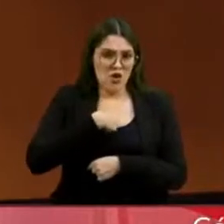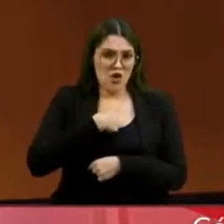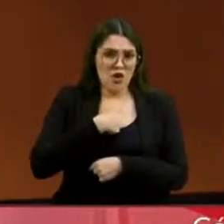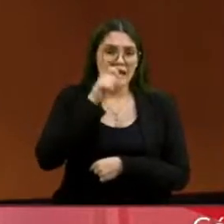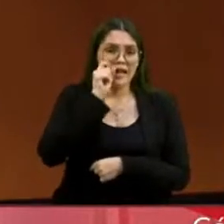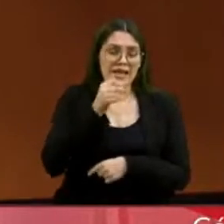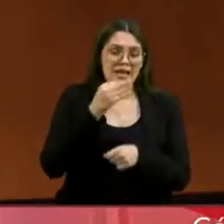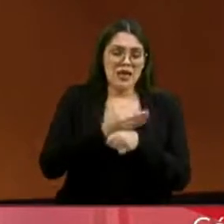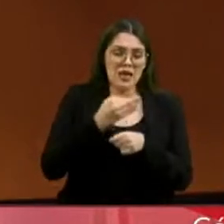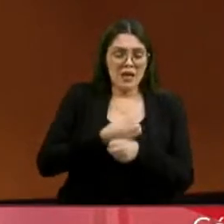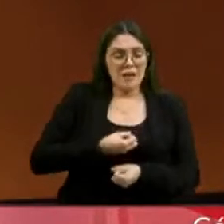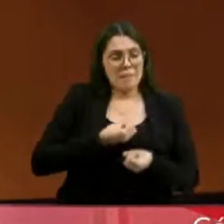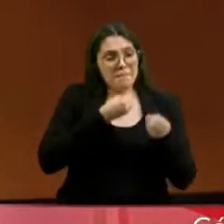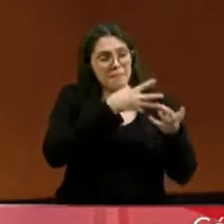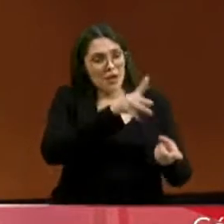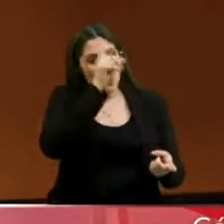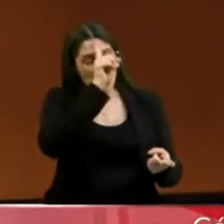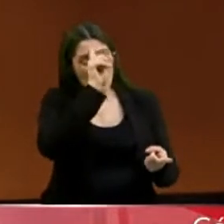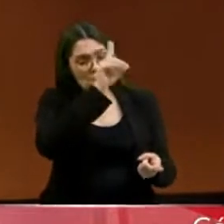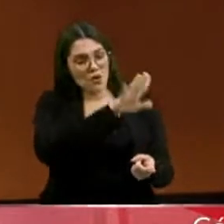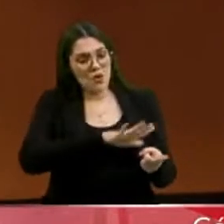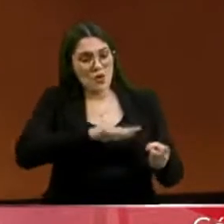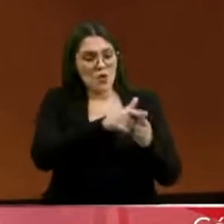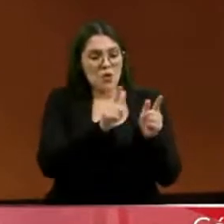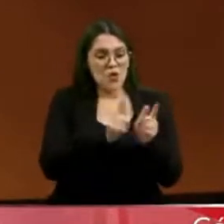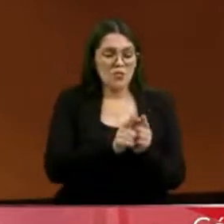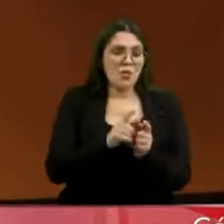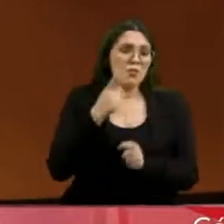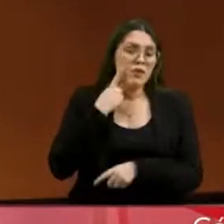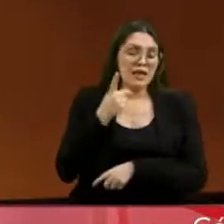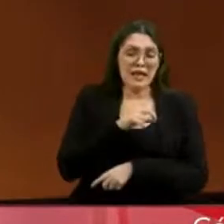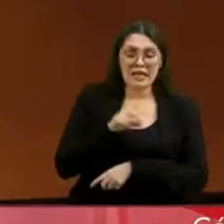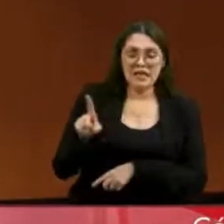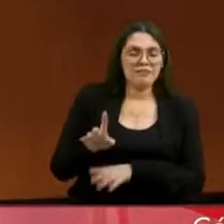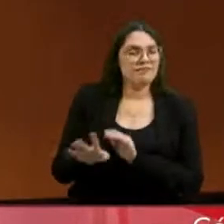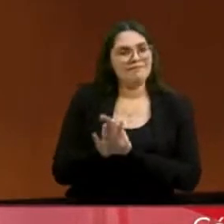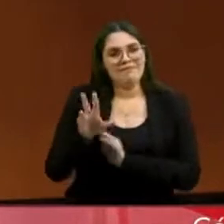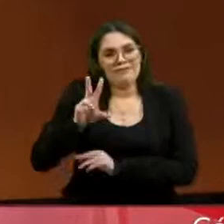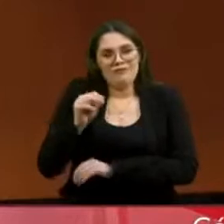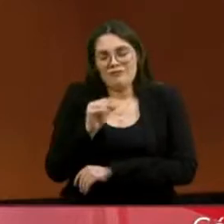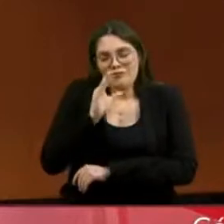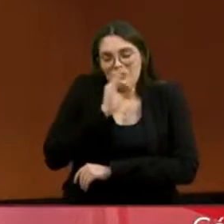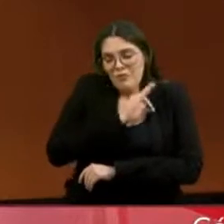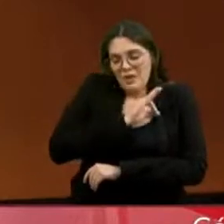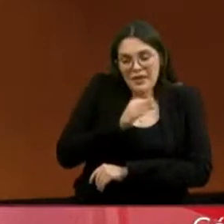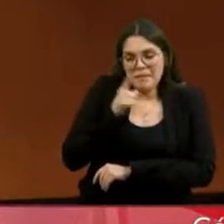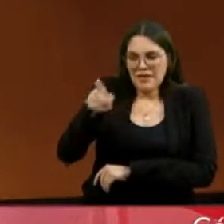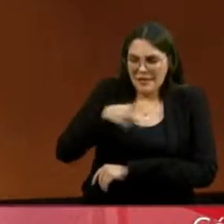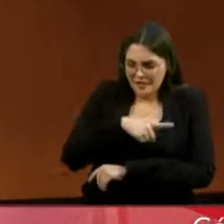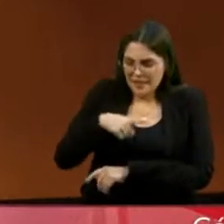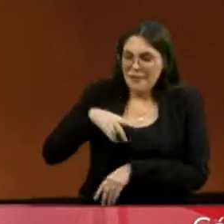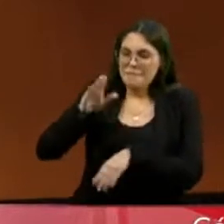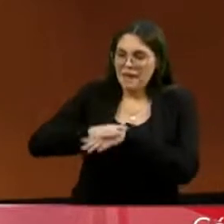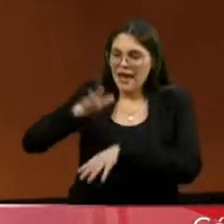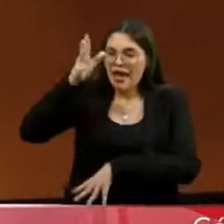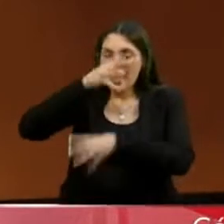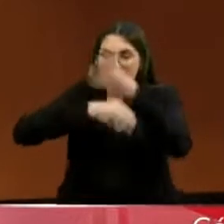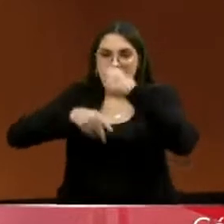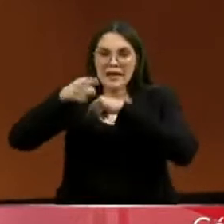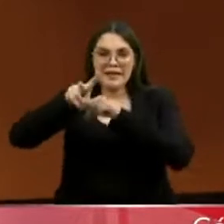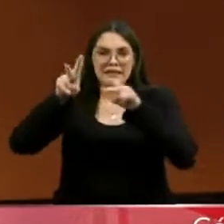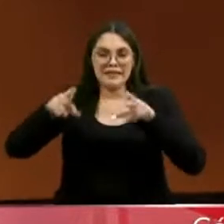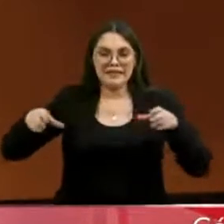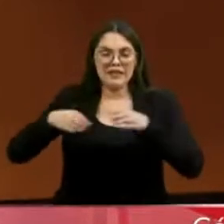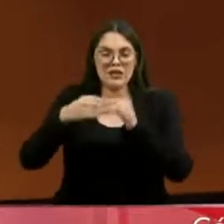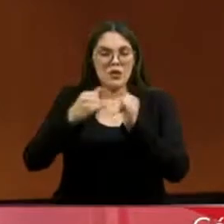para darle consejos a la oposición, pero tienen un largo camino de aprendizaje como oposición.